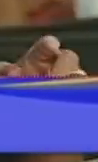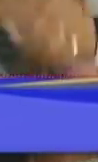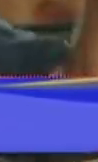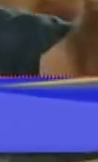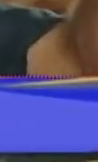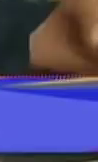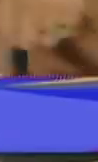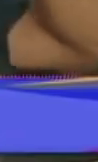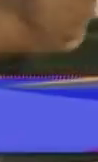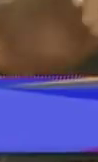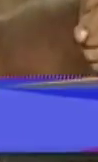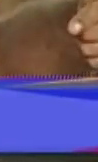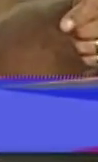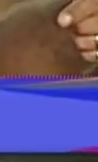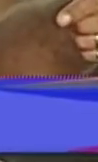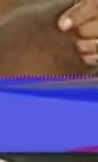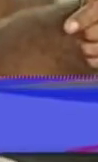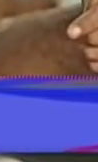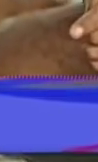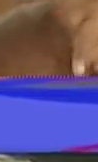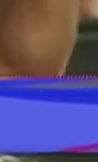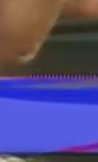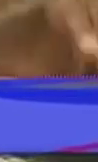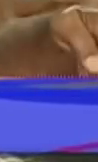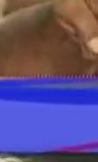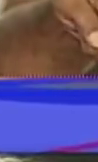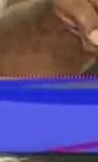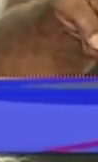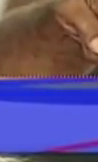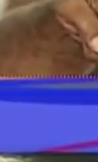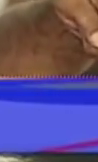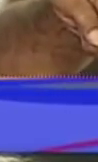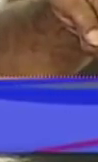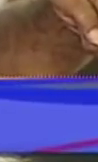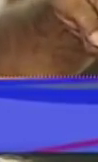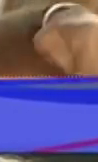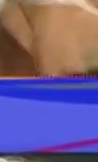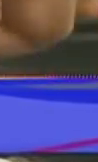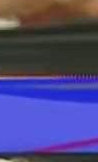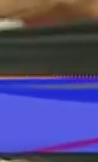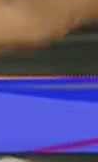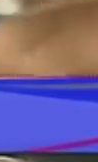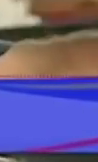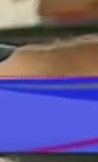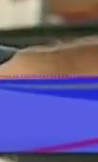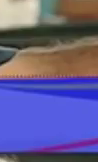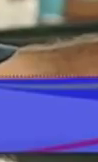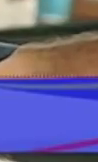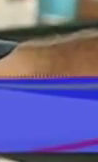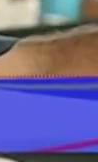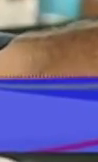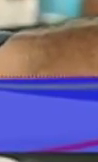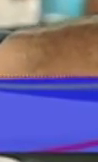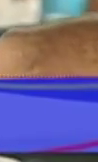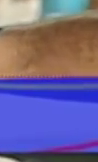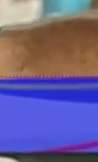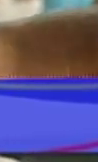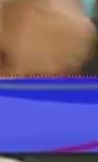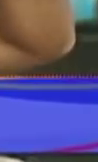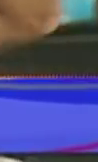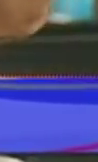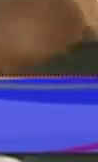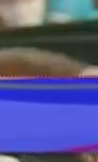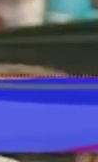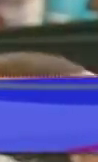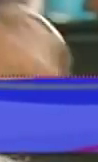ley. Y acuérdense que cuando el golpe del 2002, lo primero que hicieron fue derogar la ley. Derogar la ley. Los bandidos.